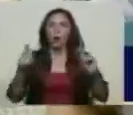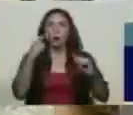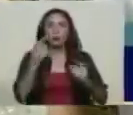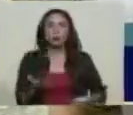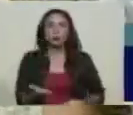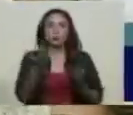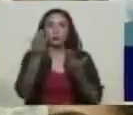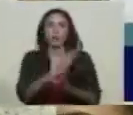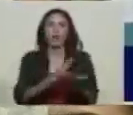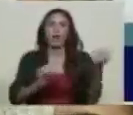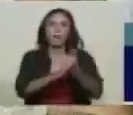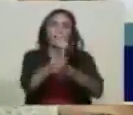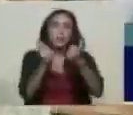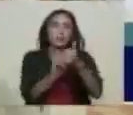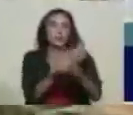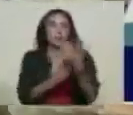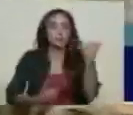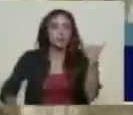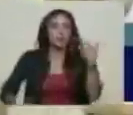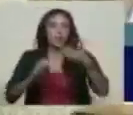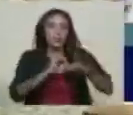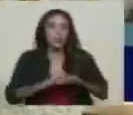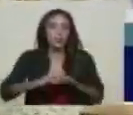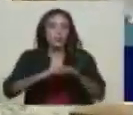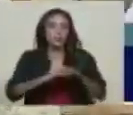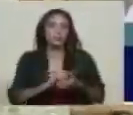vicepresidenta de la región Zulia Trujillo.